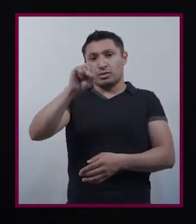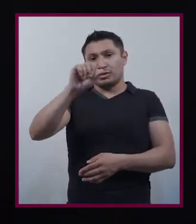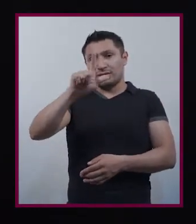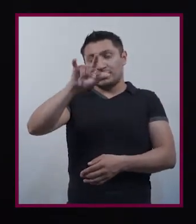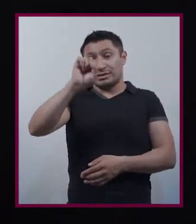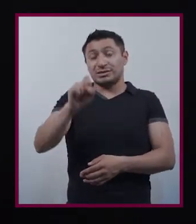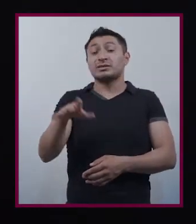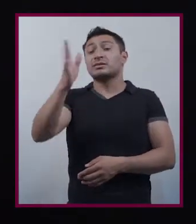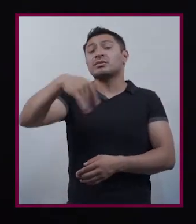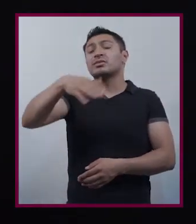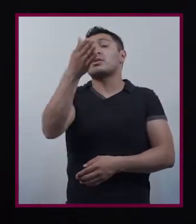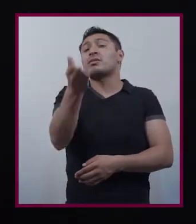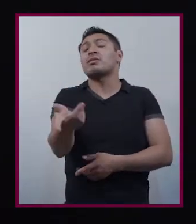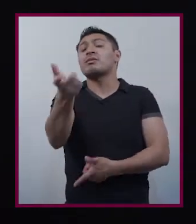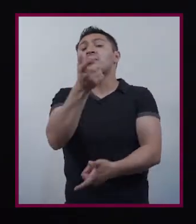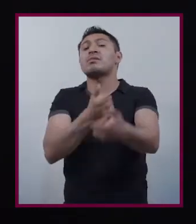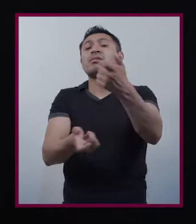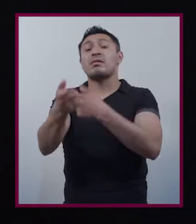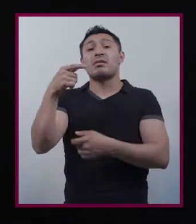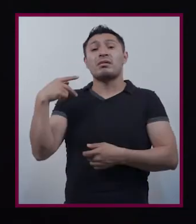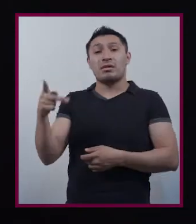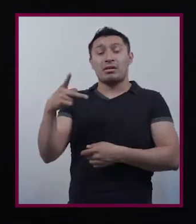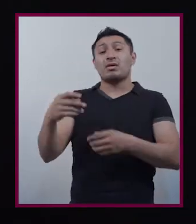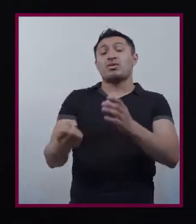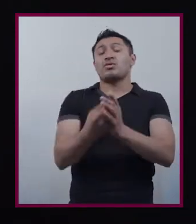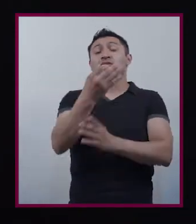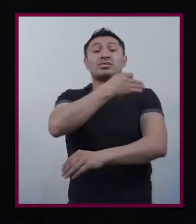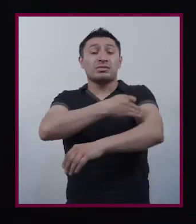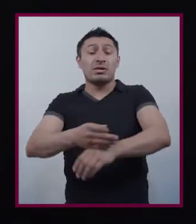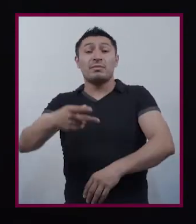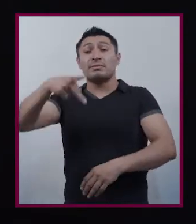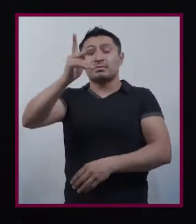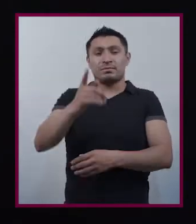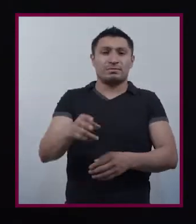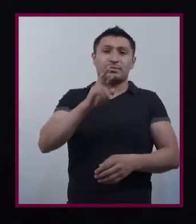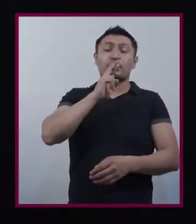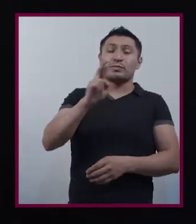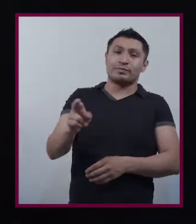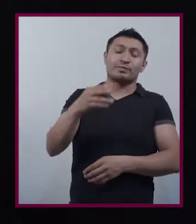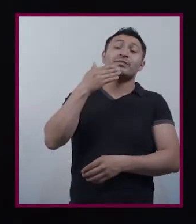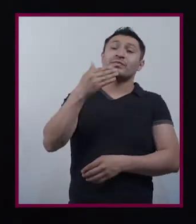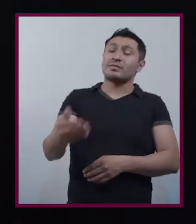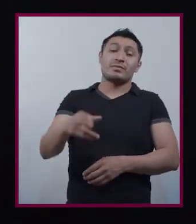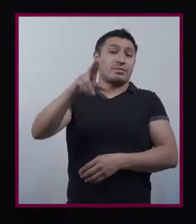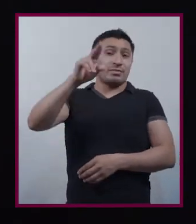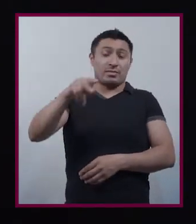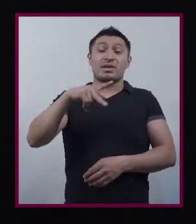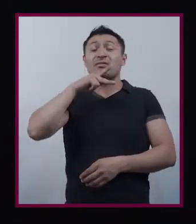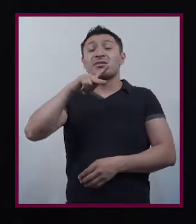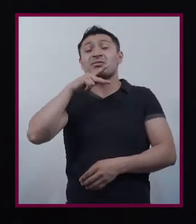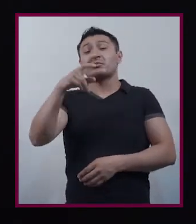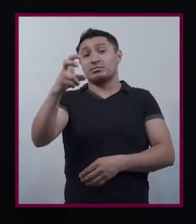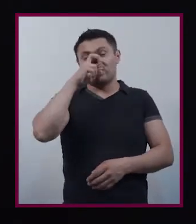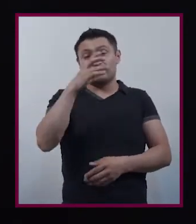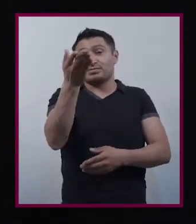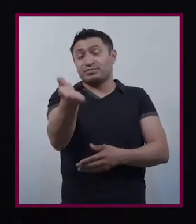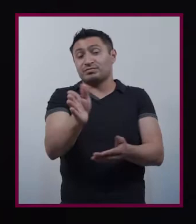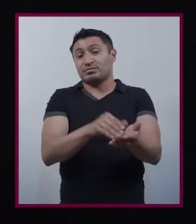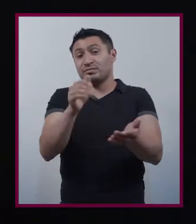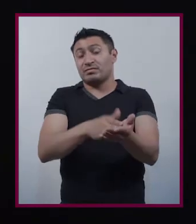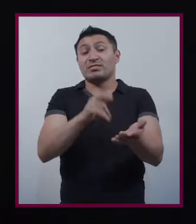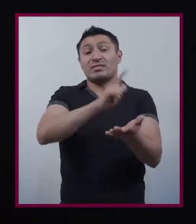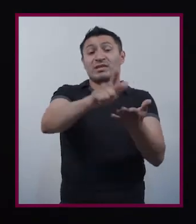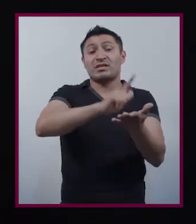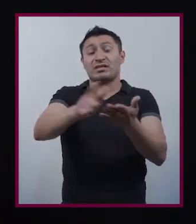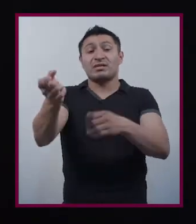para solicitarle la manutención de él y su nueva familia. Pero en lugar de responder a esta solicitud, su padre le exigió los papeles de limpieza